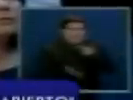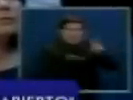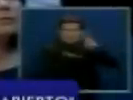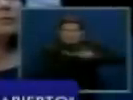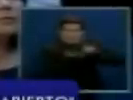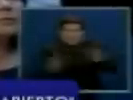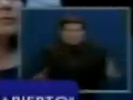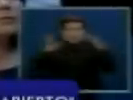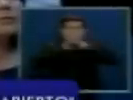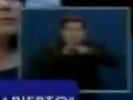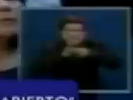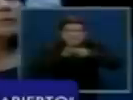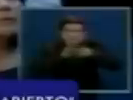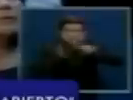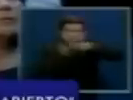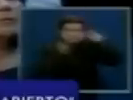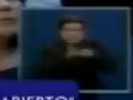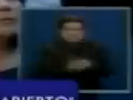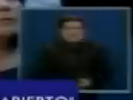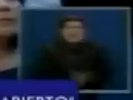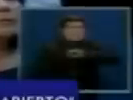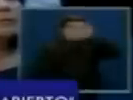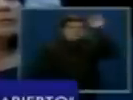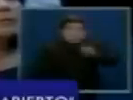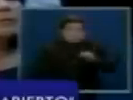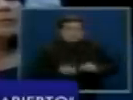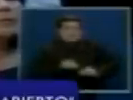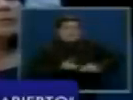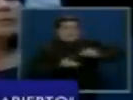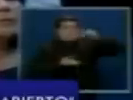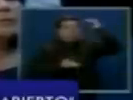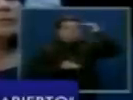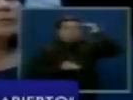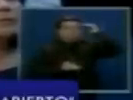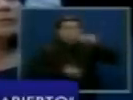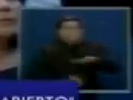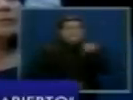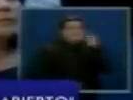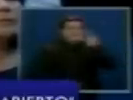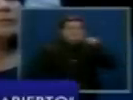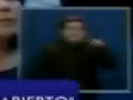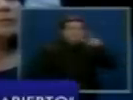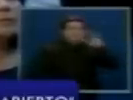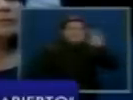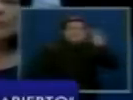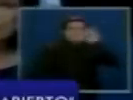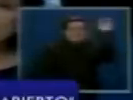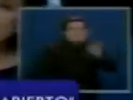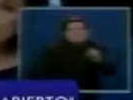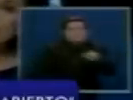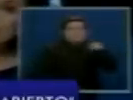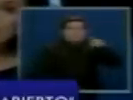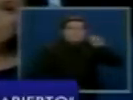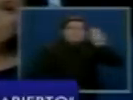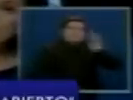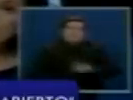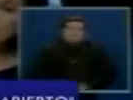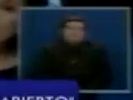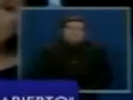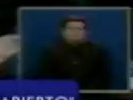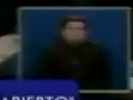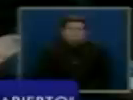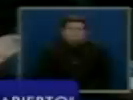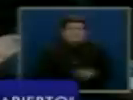juntas representaron un porcentaje aún mayor, el 13.37% del PIB. En